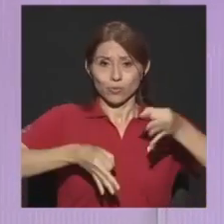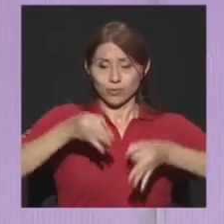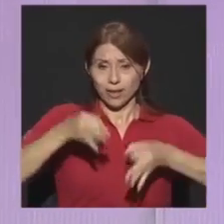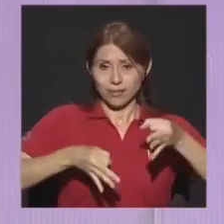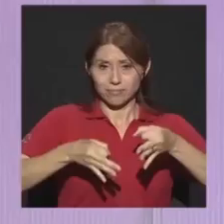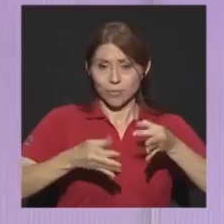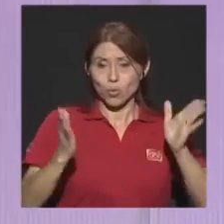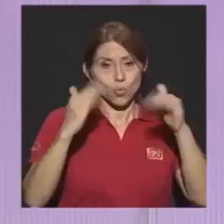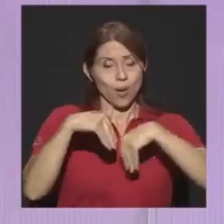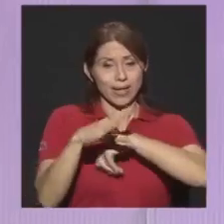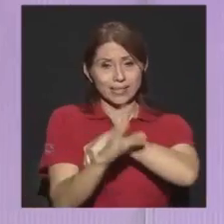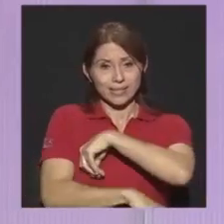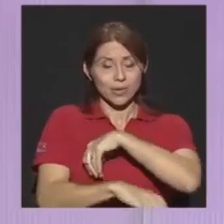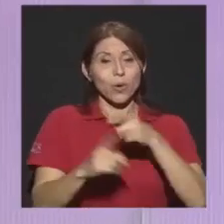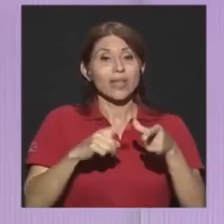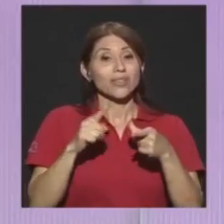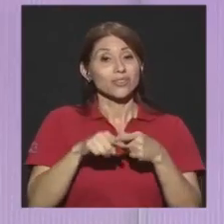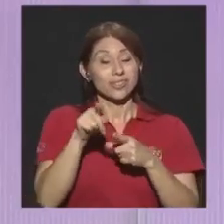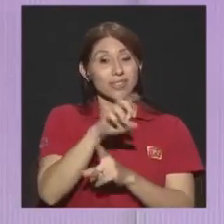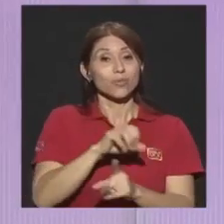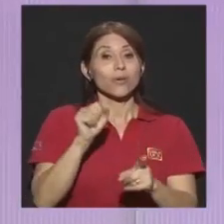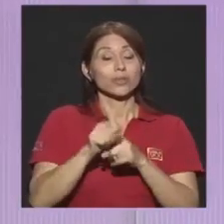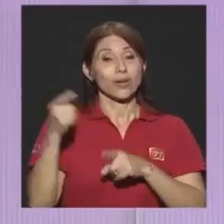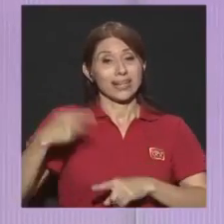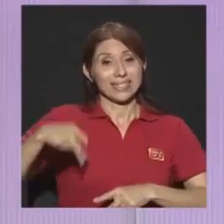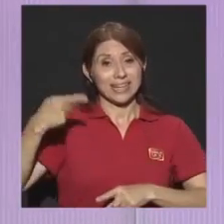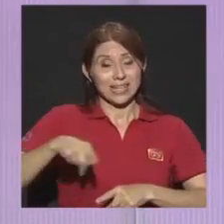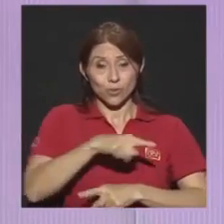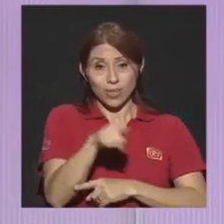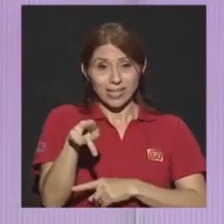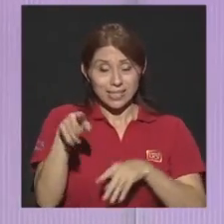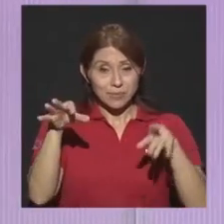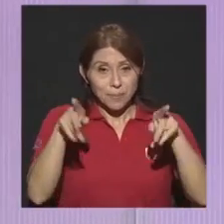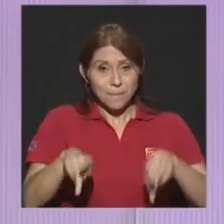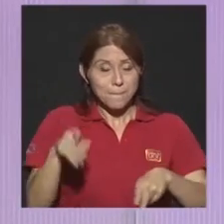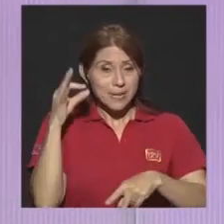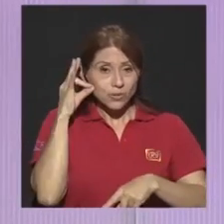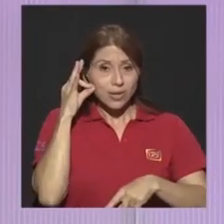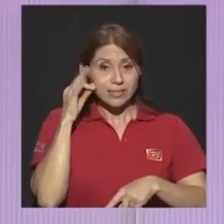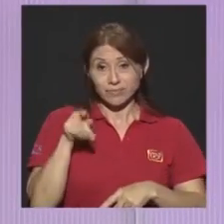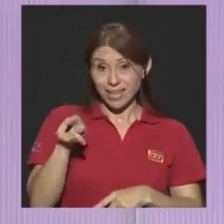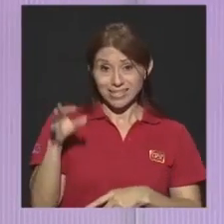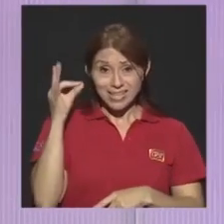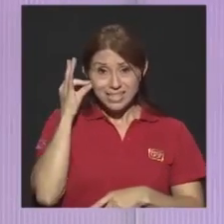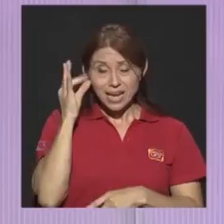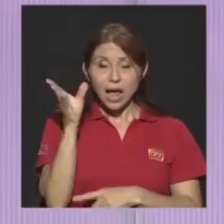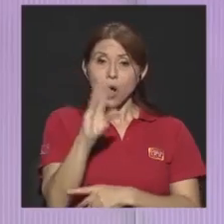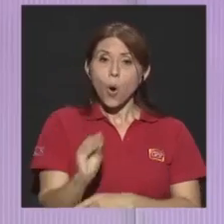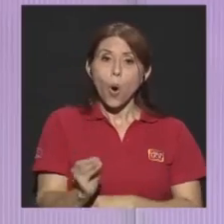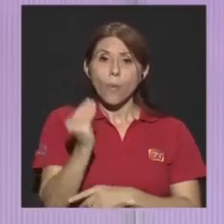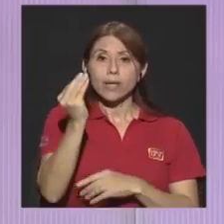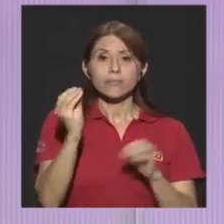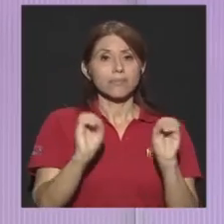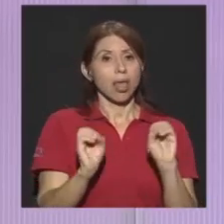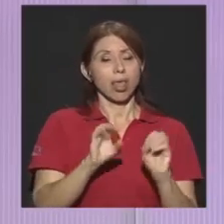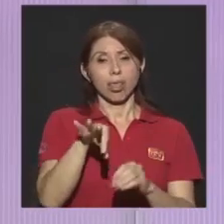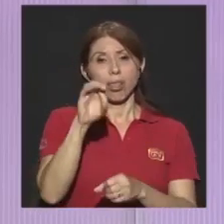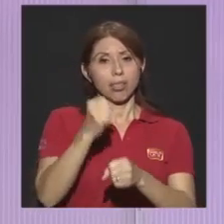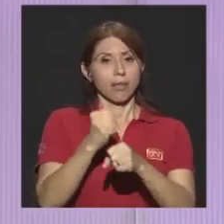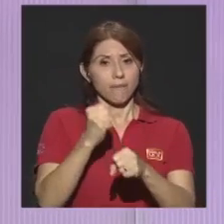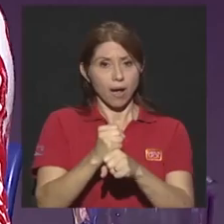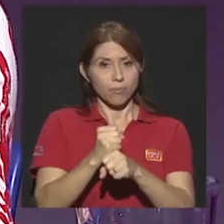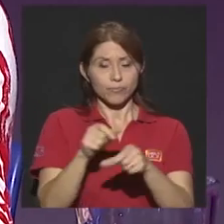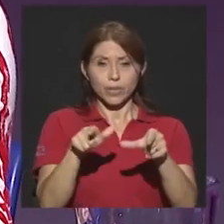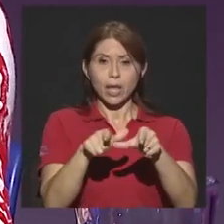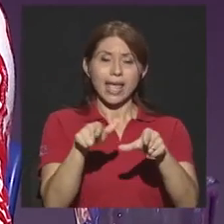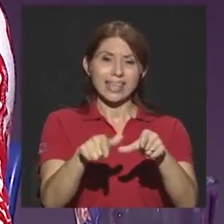general, ¿no? Es evidente que esta chica joven, desempleada, de una zona rural, se encuentra